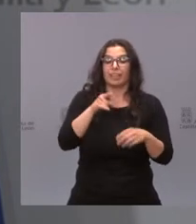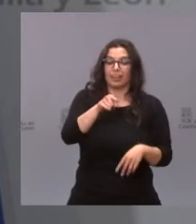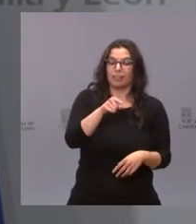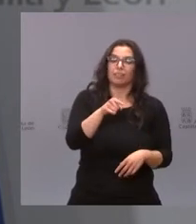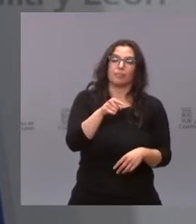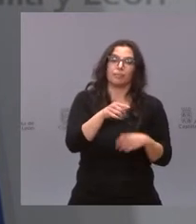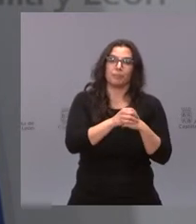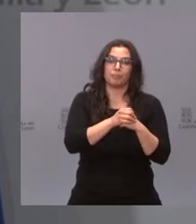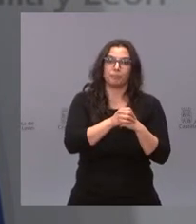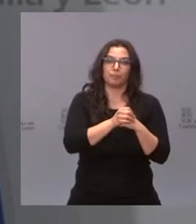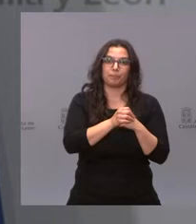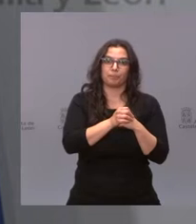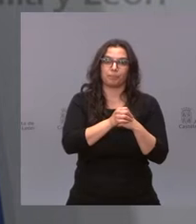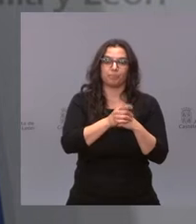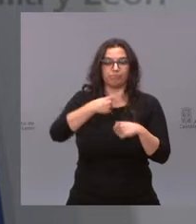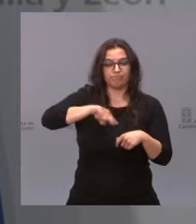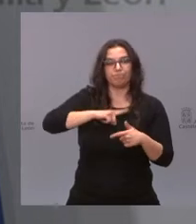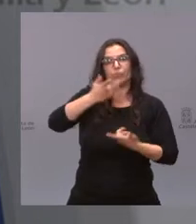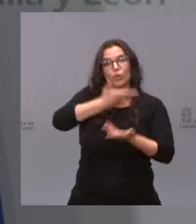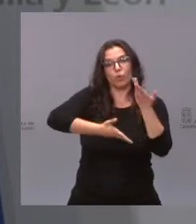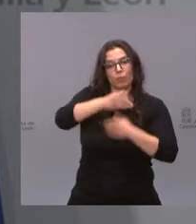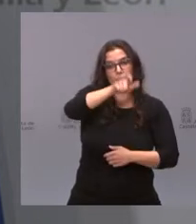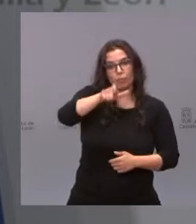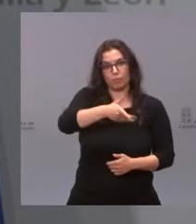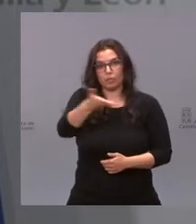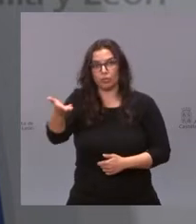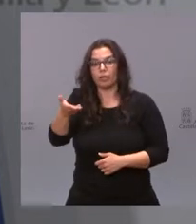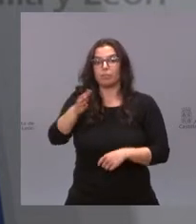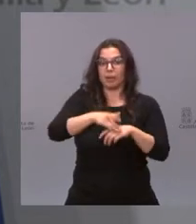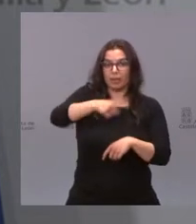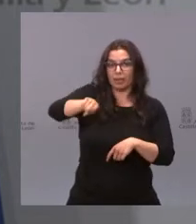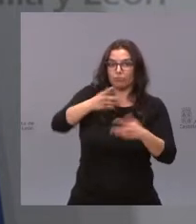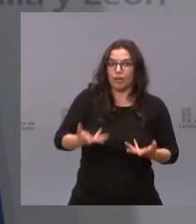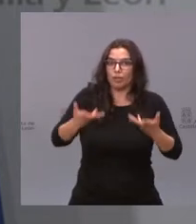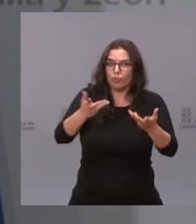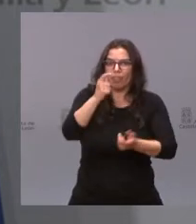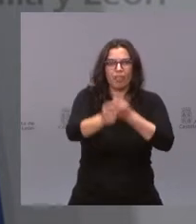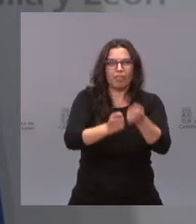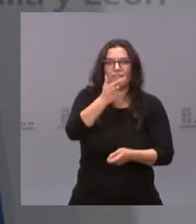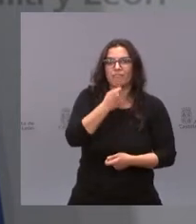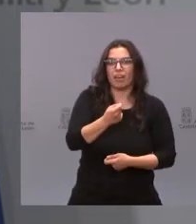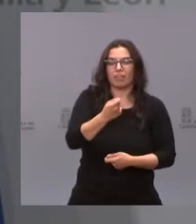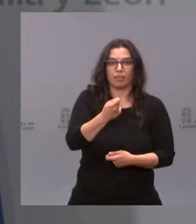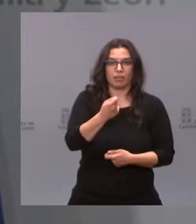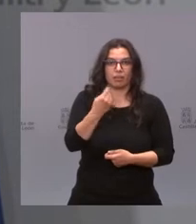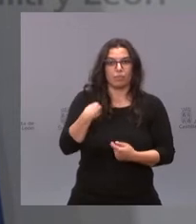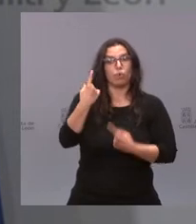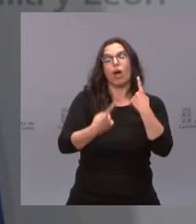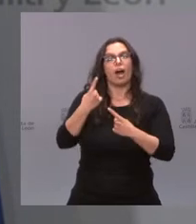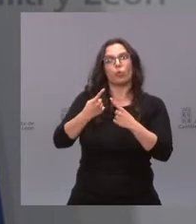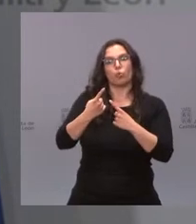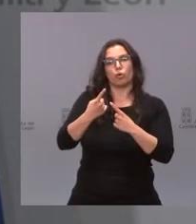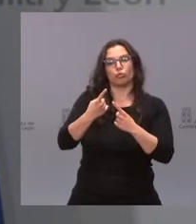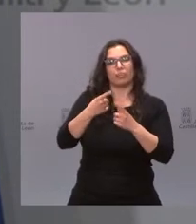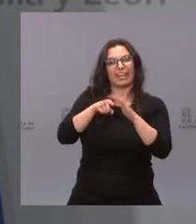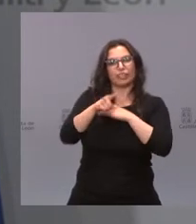a colaborar con los ciudadanos, a ayudar a los ciudadanos, a facilitarles a aquellos que no están obligados al uso de medios electrónicos